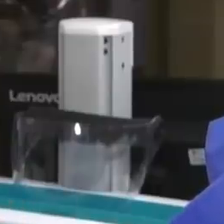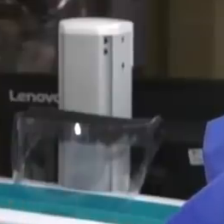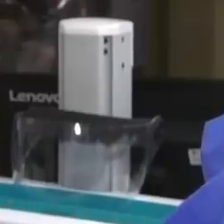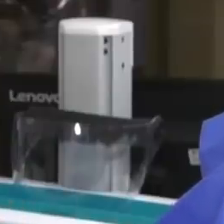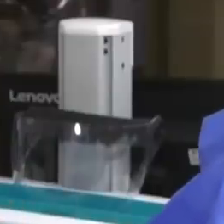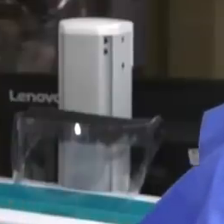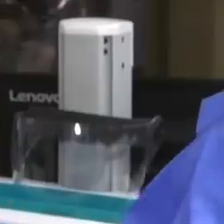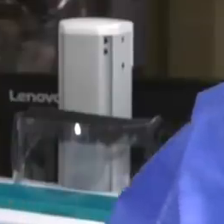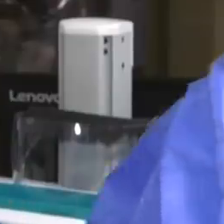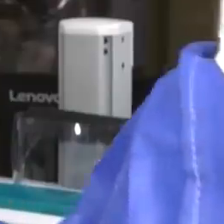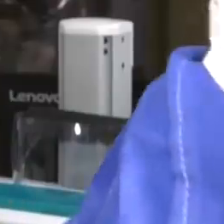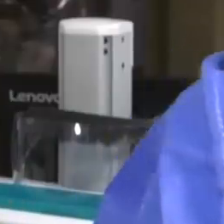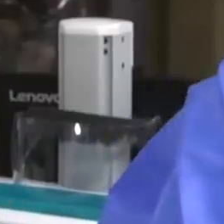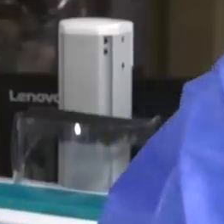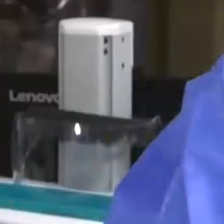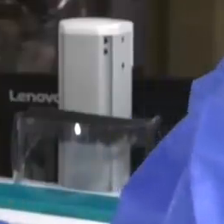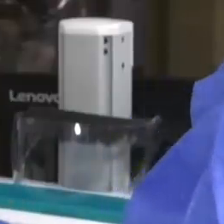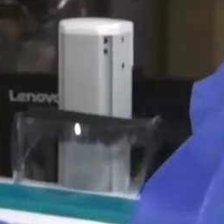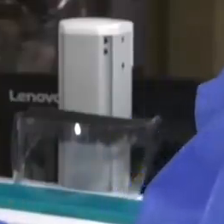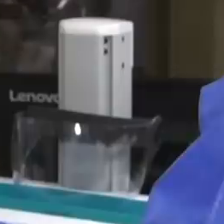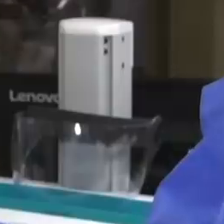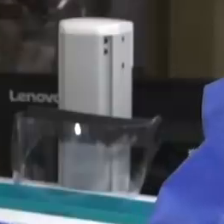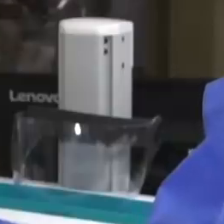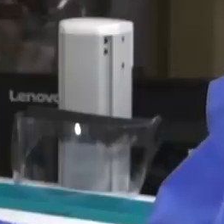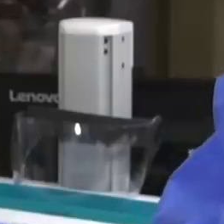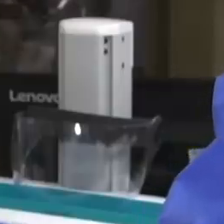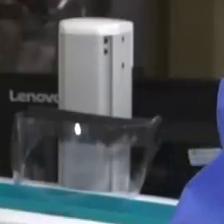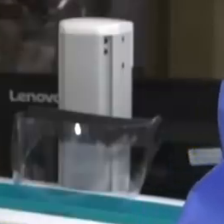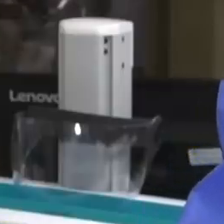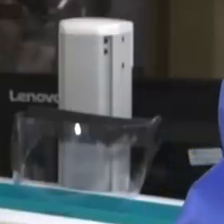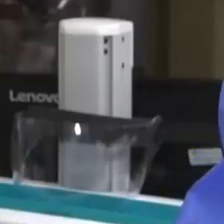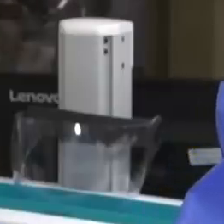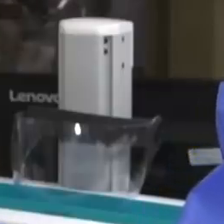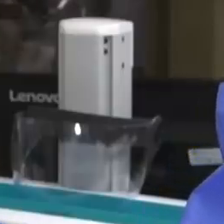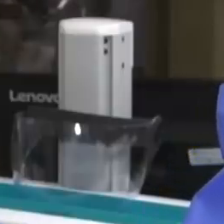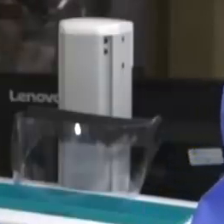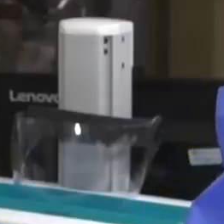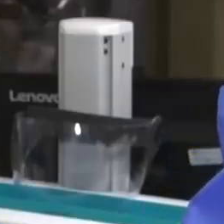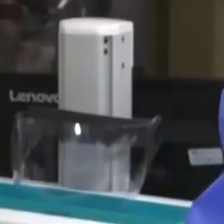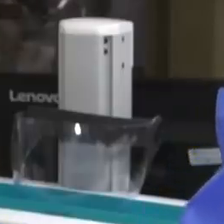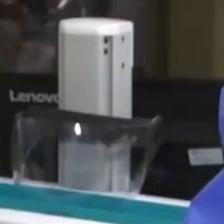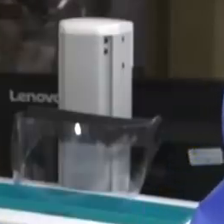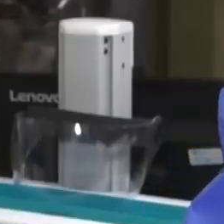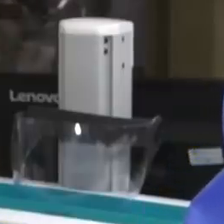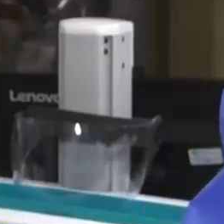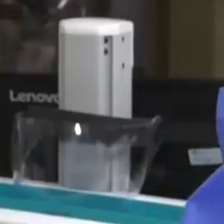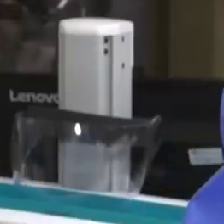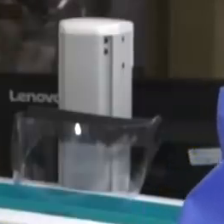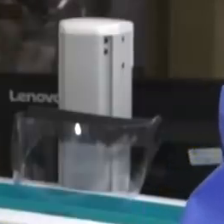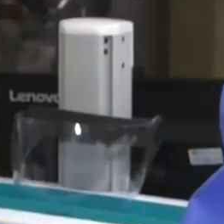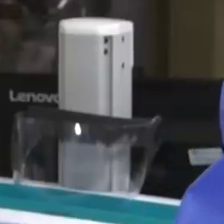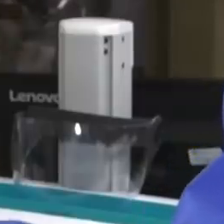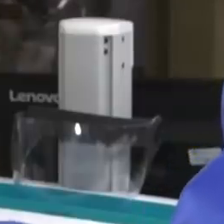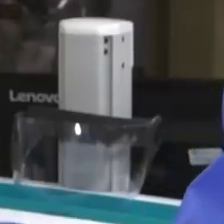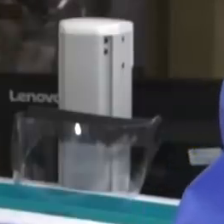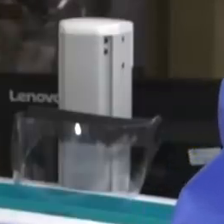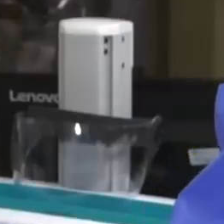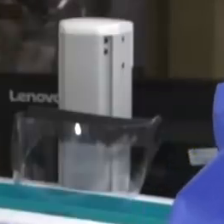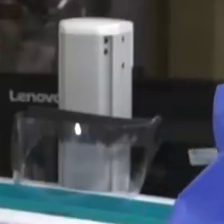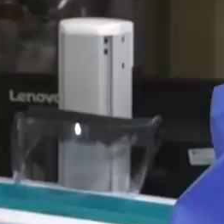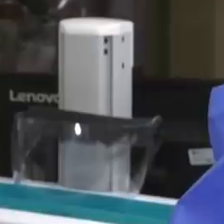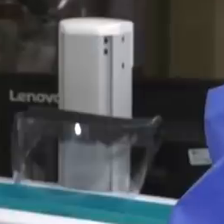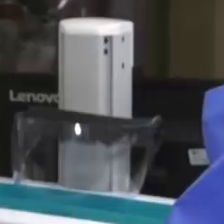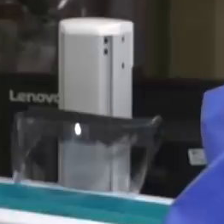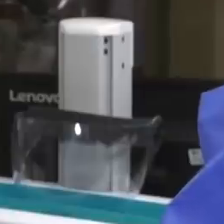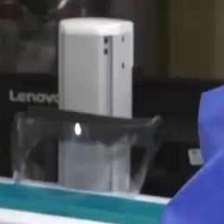para tener. Afortunadamente en el hospital nunca estuvimos completamente desabastecidos de los medicamentos, pero sí